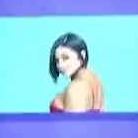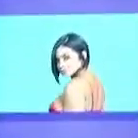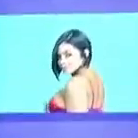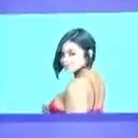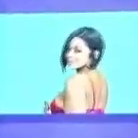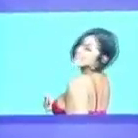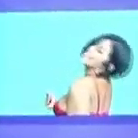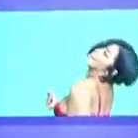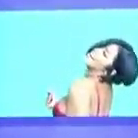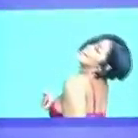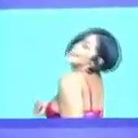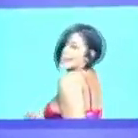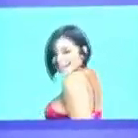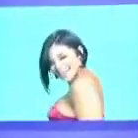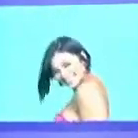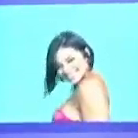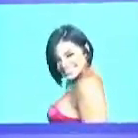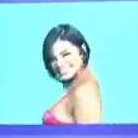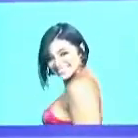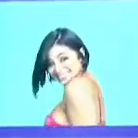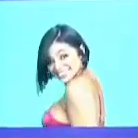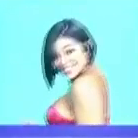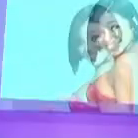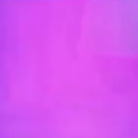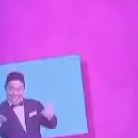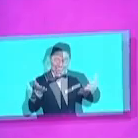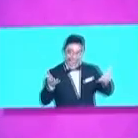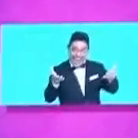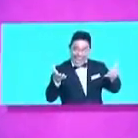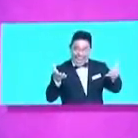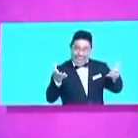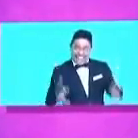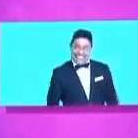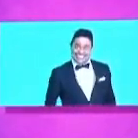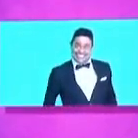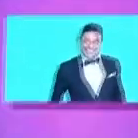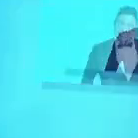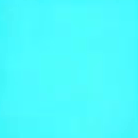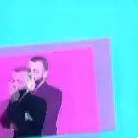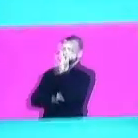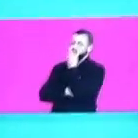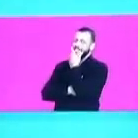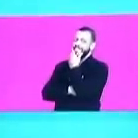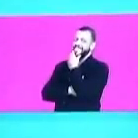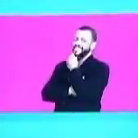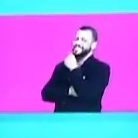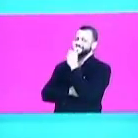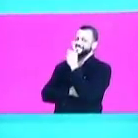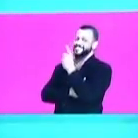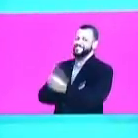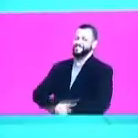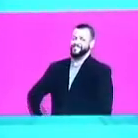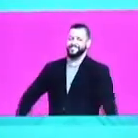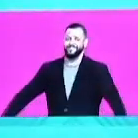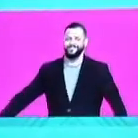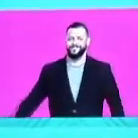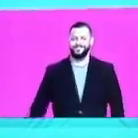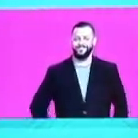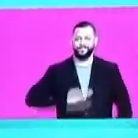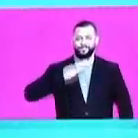partido, sino que sus acciones a cada uno de ellos le ha pasado la factura. No, yo no sé, ¿no? Y le ha costado